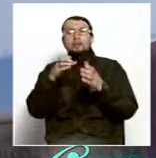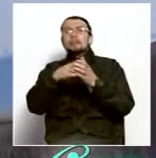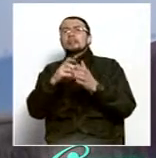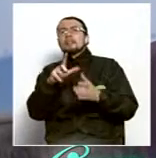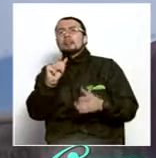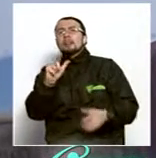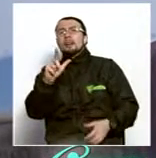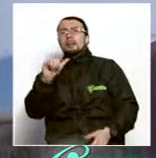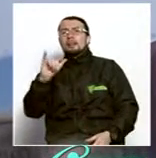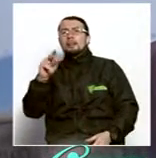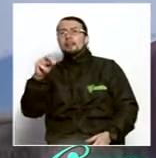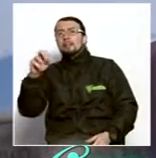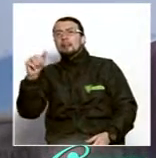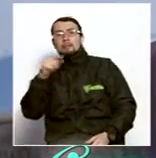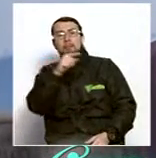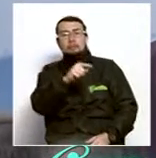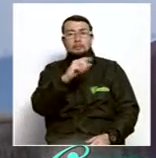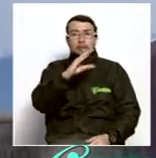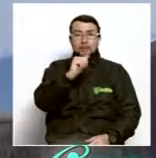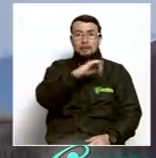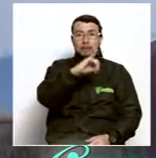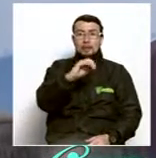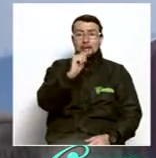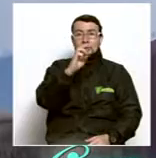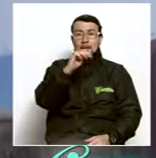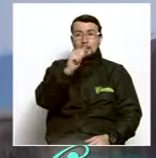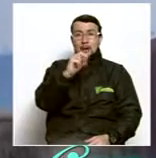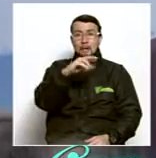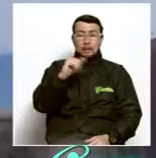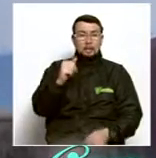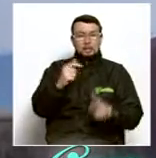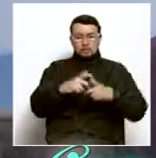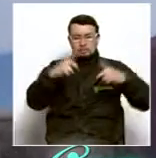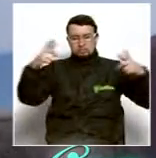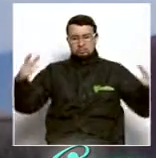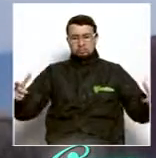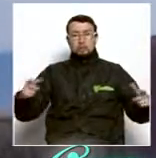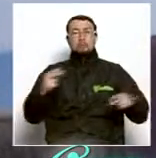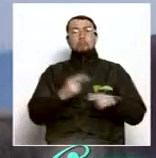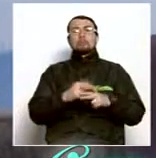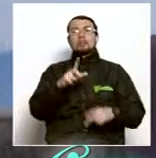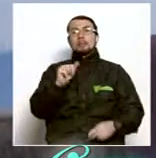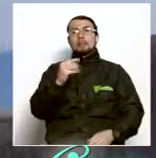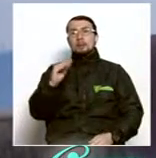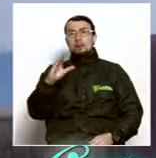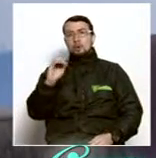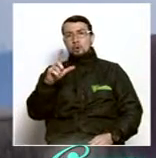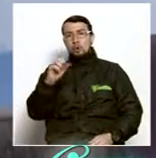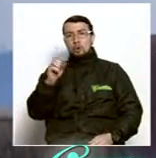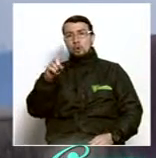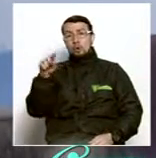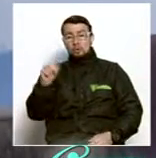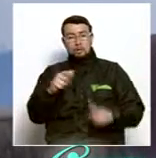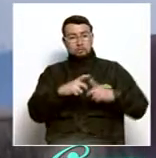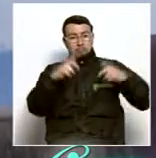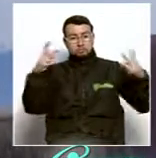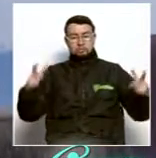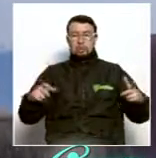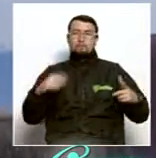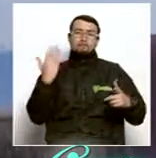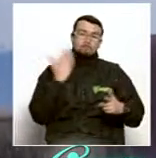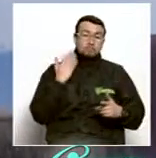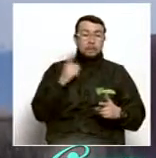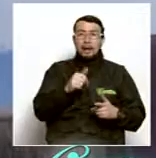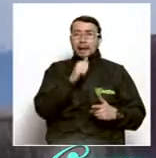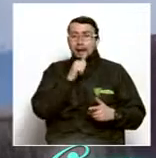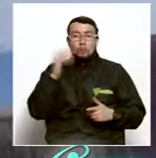de Cajamarca, que quieren explotar una gran mina de oro a cielo abierto, que se llamaría La Colosa, ¿no? Y que comprometería el agua de todo el